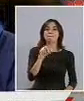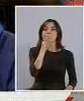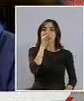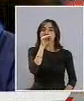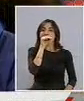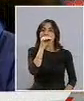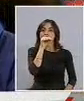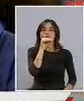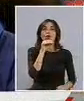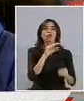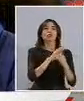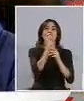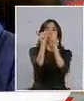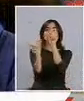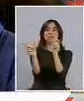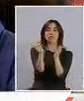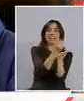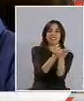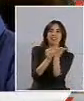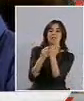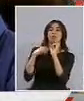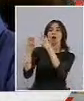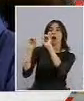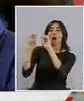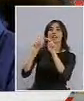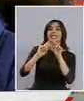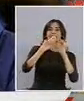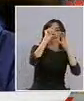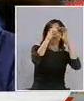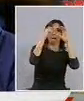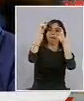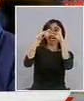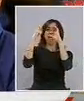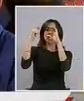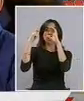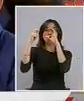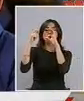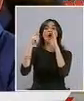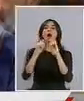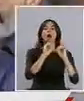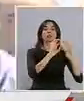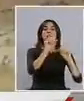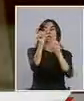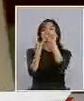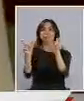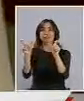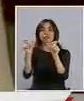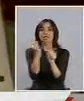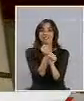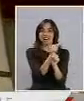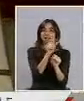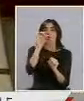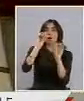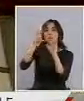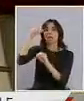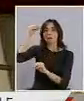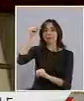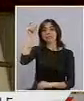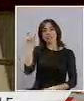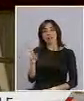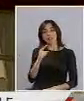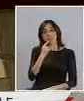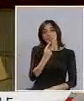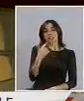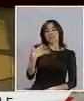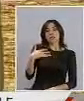formar a todos los dibujantes que trabajaron en ella, no solamente hicimos la película, sino que capacitamos a la gente que ahí trabajó. Alejandro destaca la